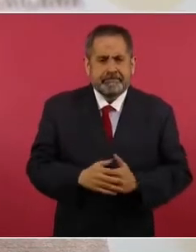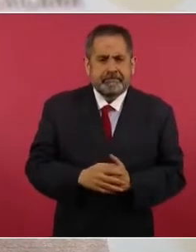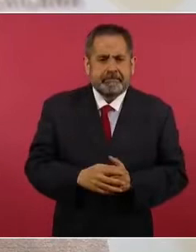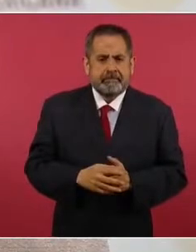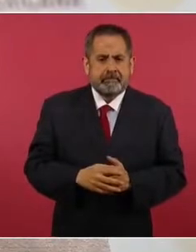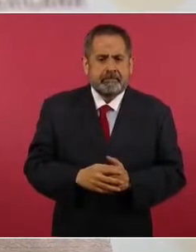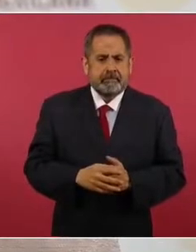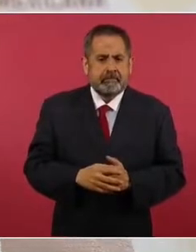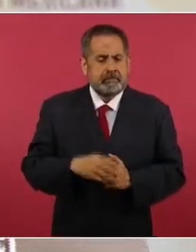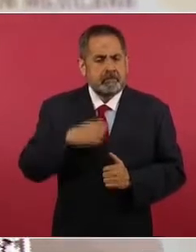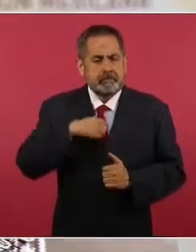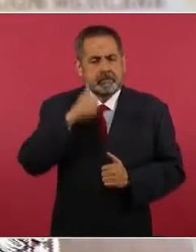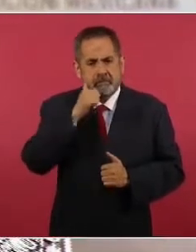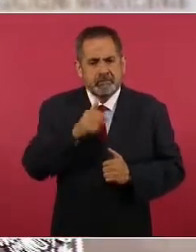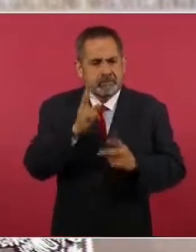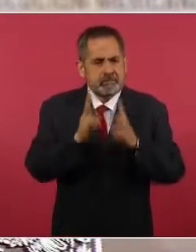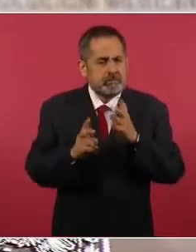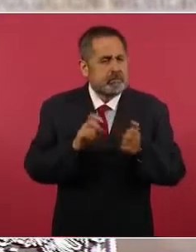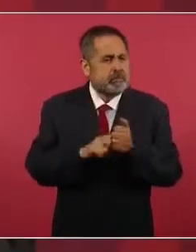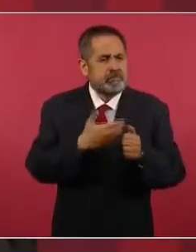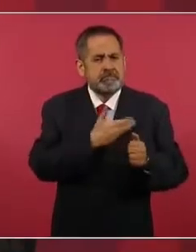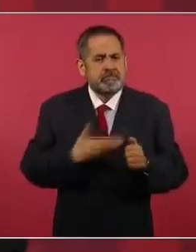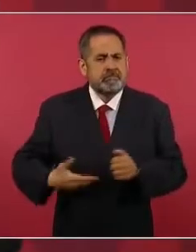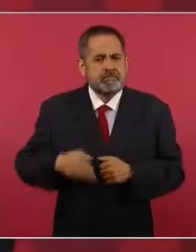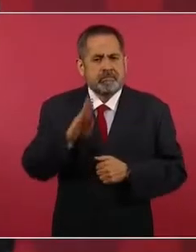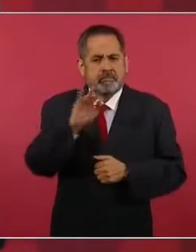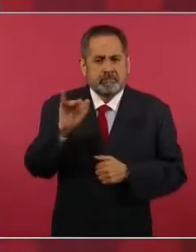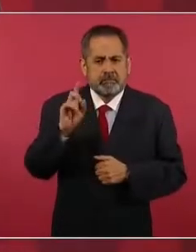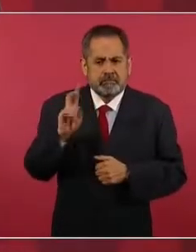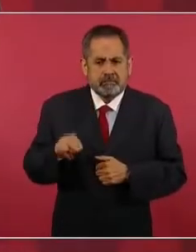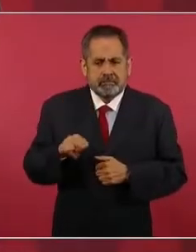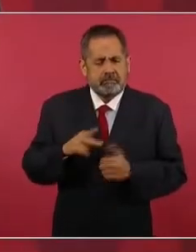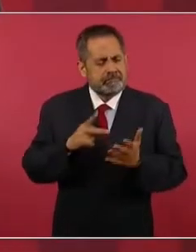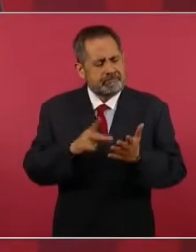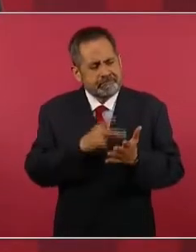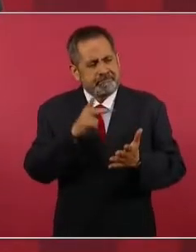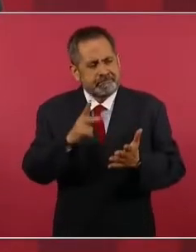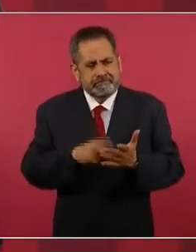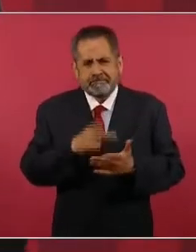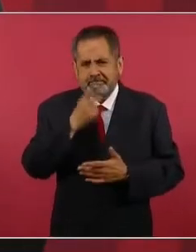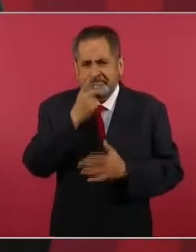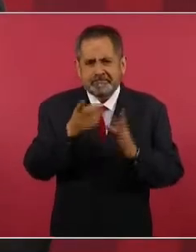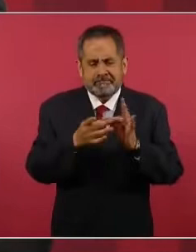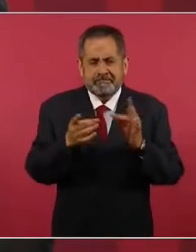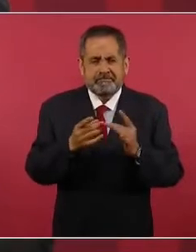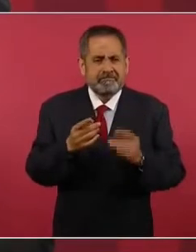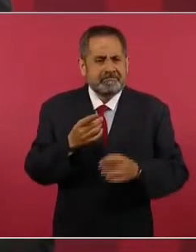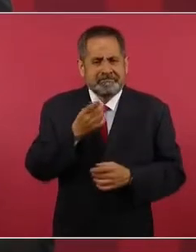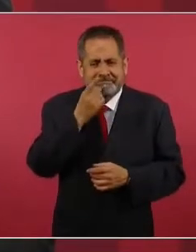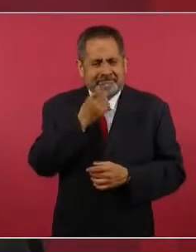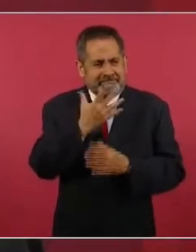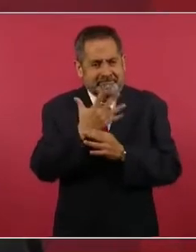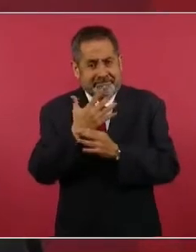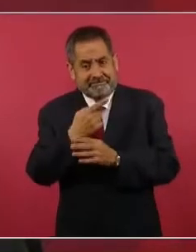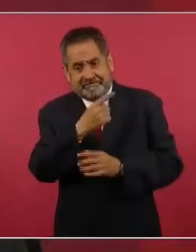Siempre que hablo con el presidente Biden, me repite y me repite,